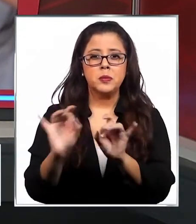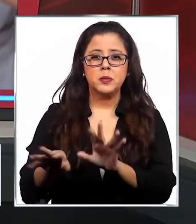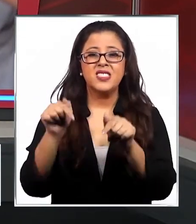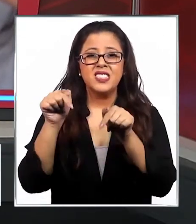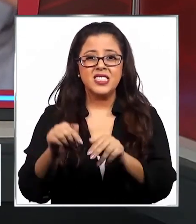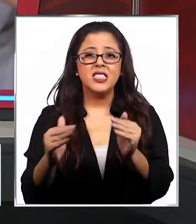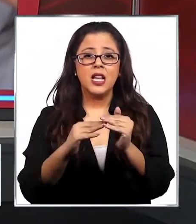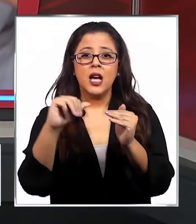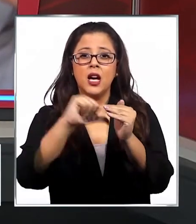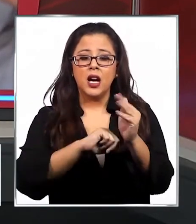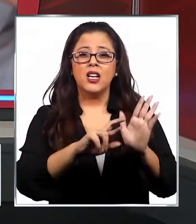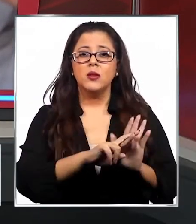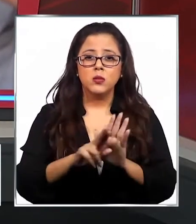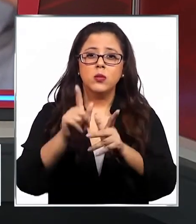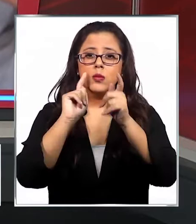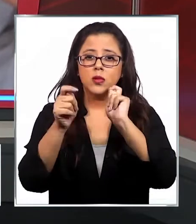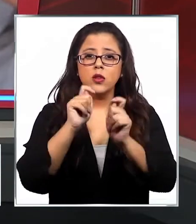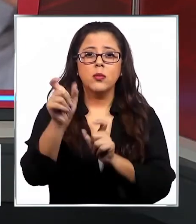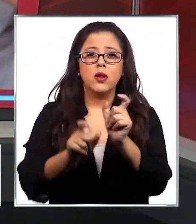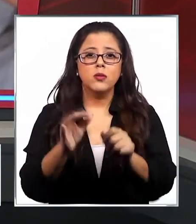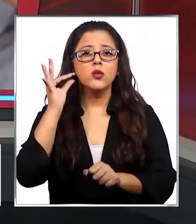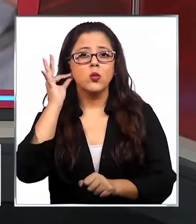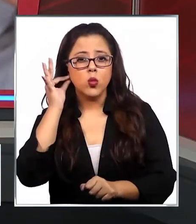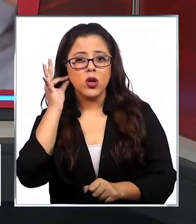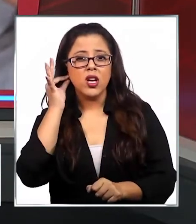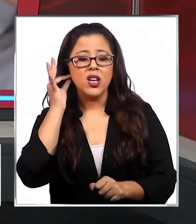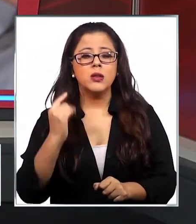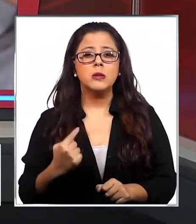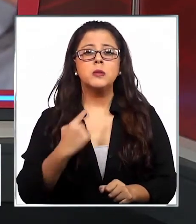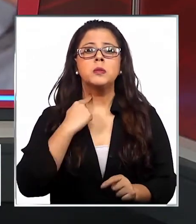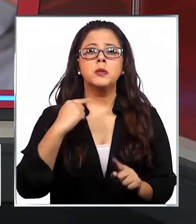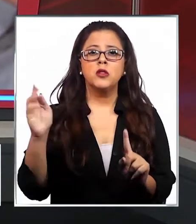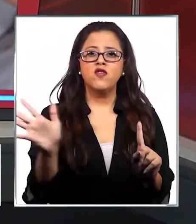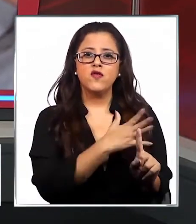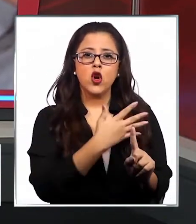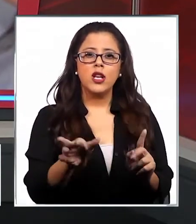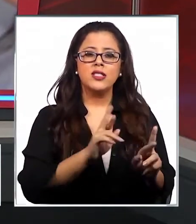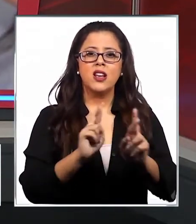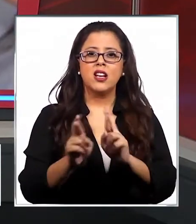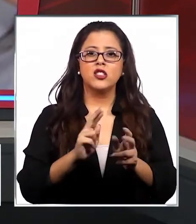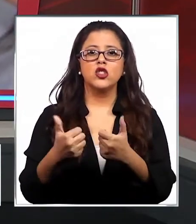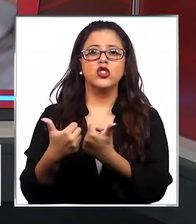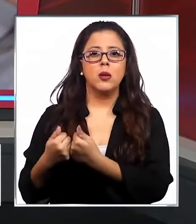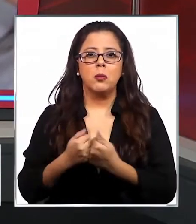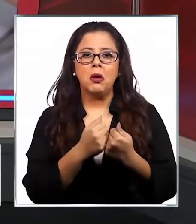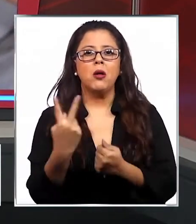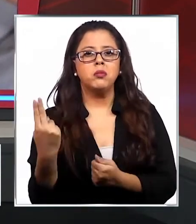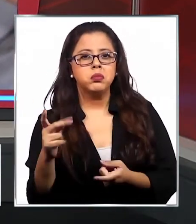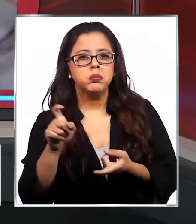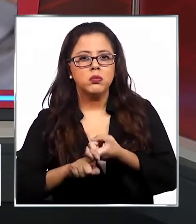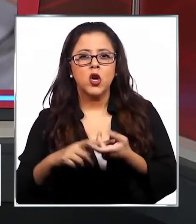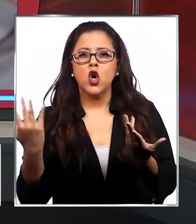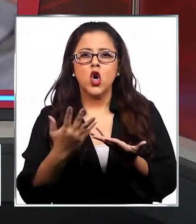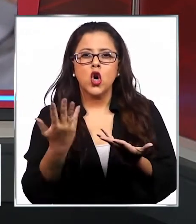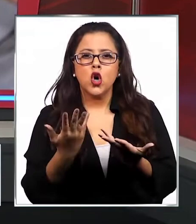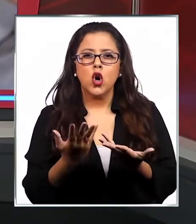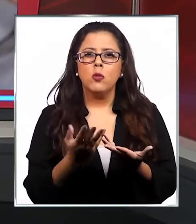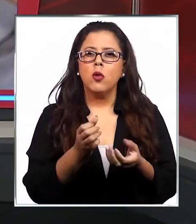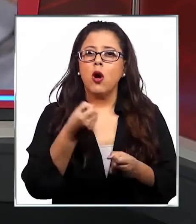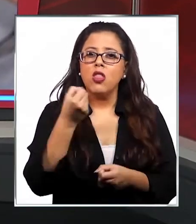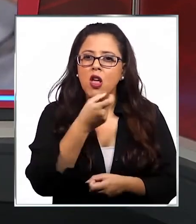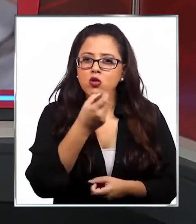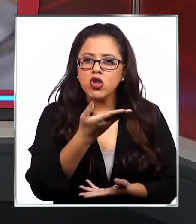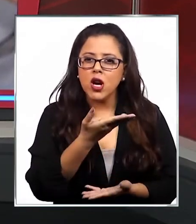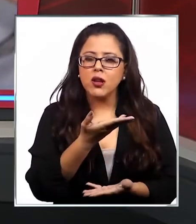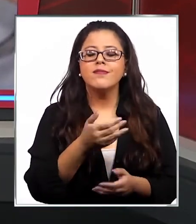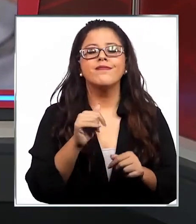este confinamiento representa un riesgo para las mujeres que sufren violencia en su relación de pareja. ¿Cuáles son las vías de denuncia? BTV2 nos